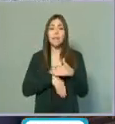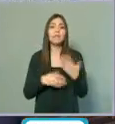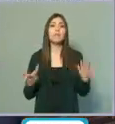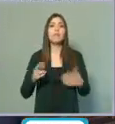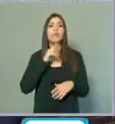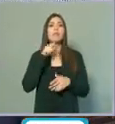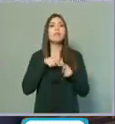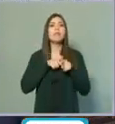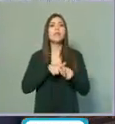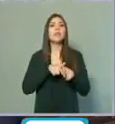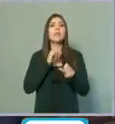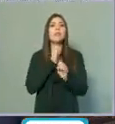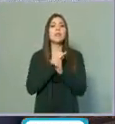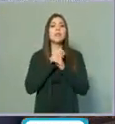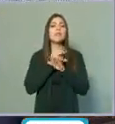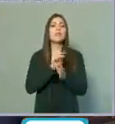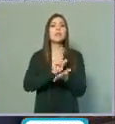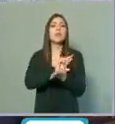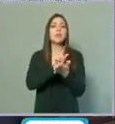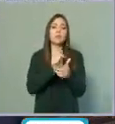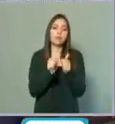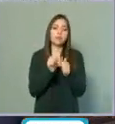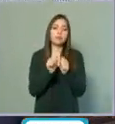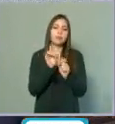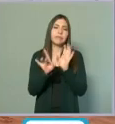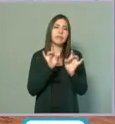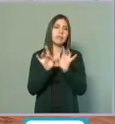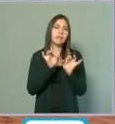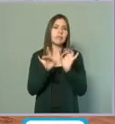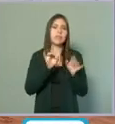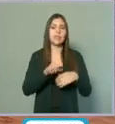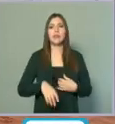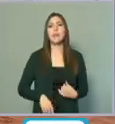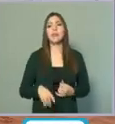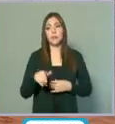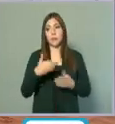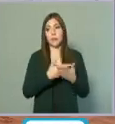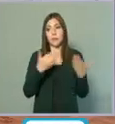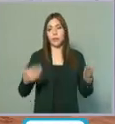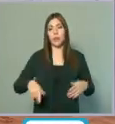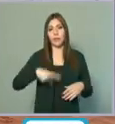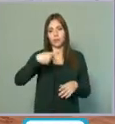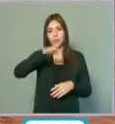bien tú comentabas, porque ahora con lo del Tratado de Libre Comercio, al decir que va a